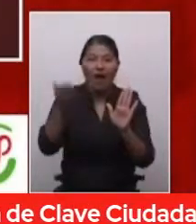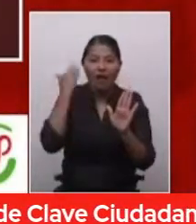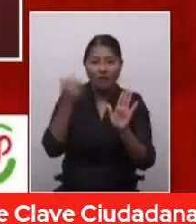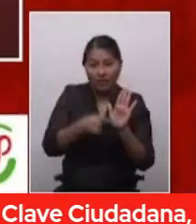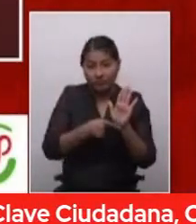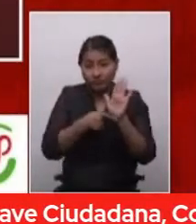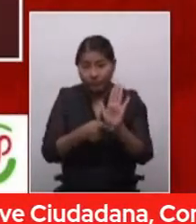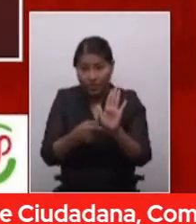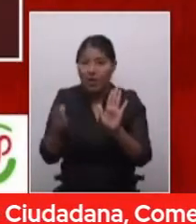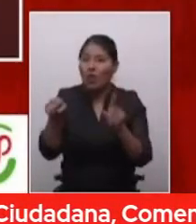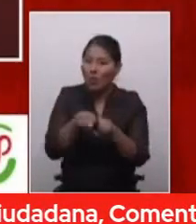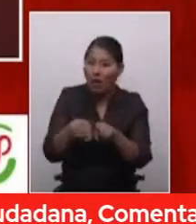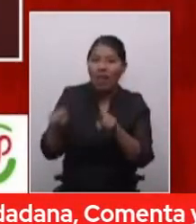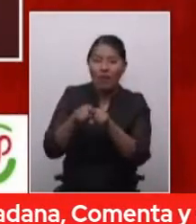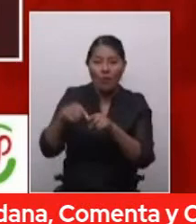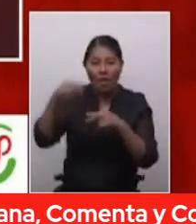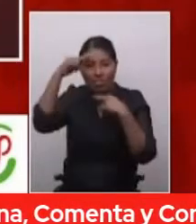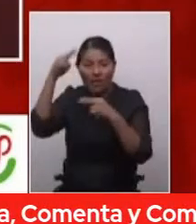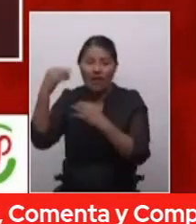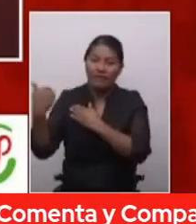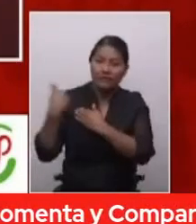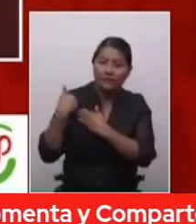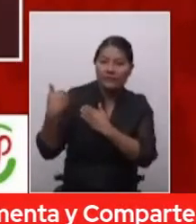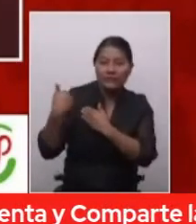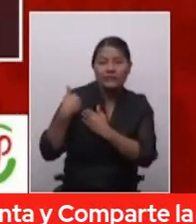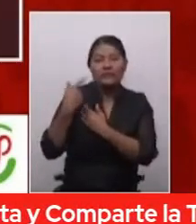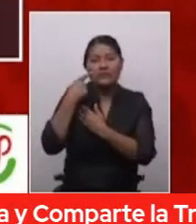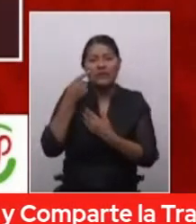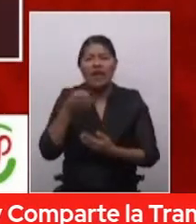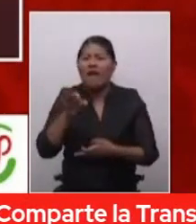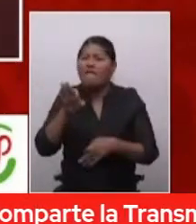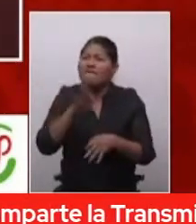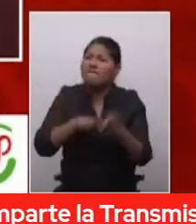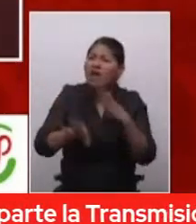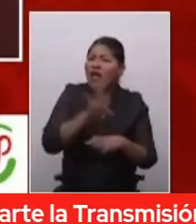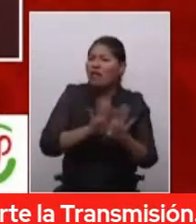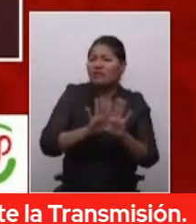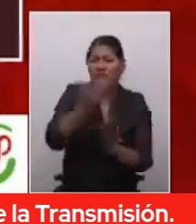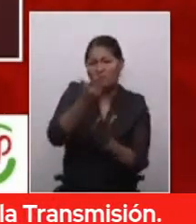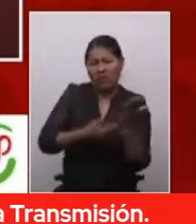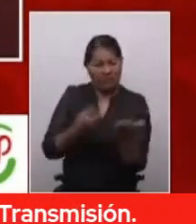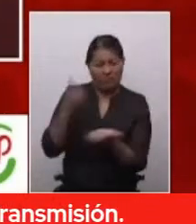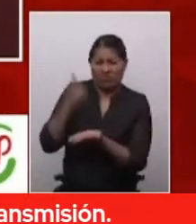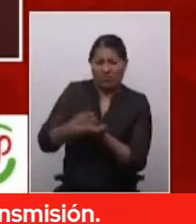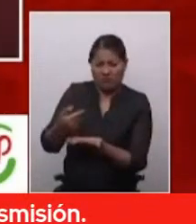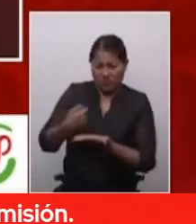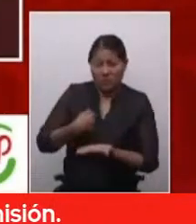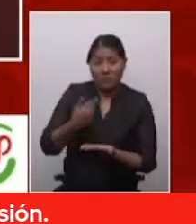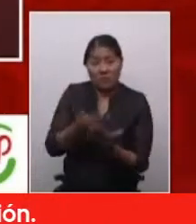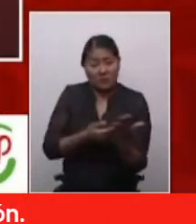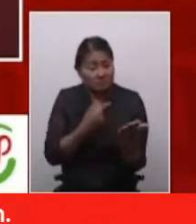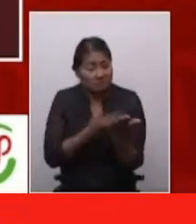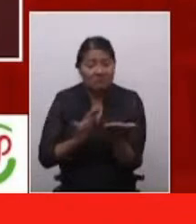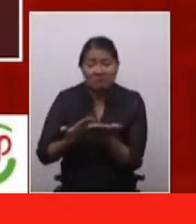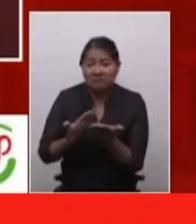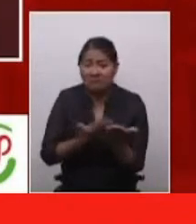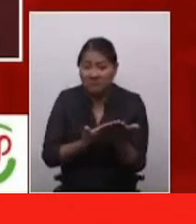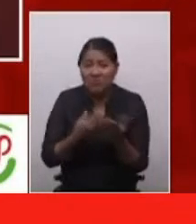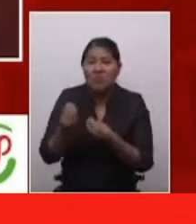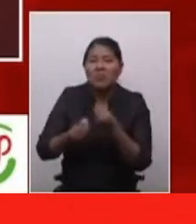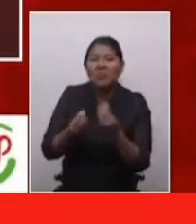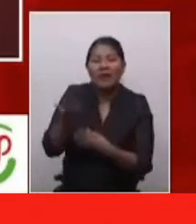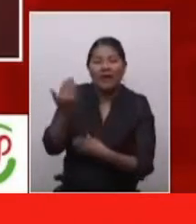que siguen insistiendo que existe esa falsa denuncia de temas truculentos. ¿Y por